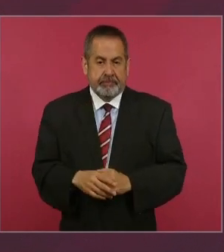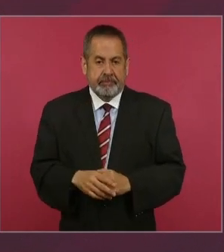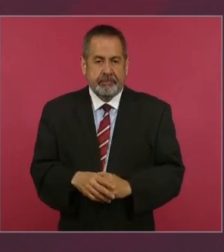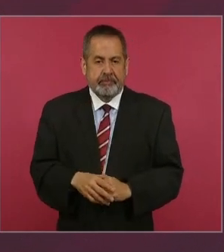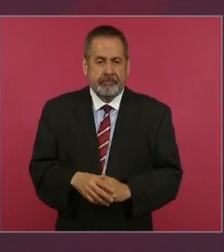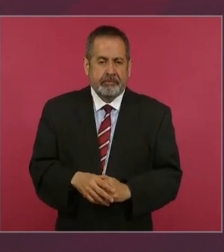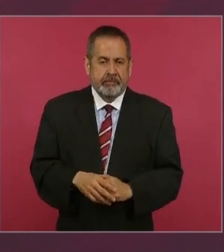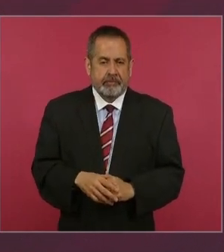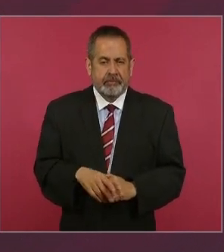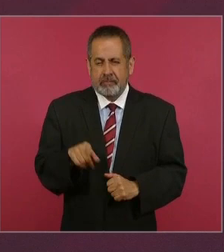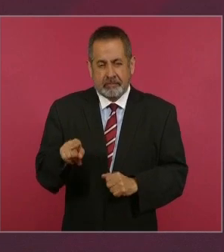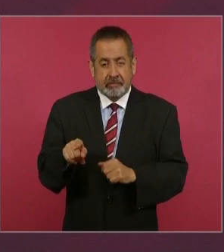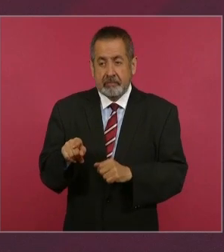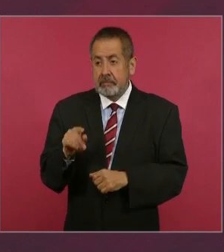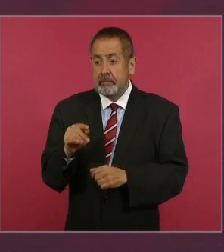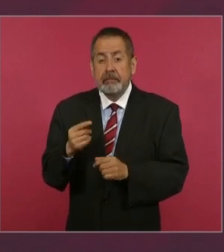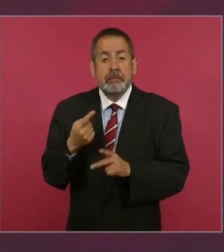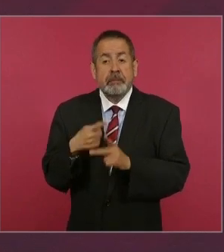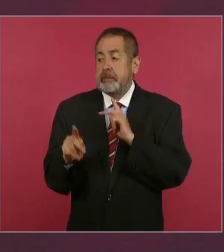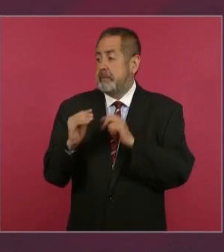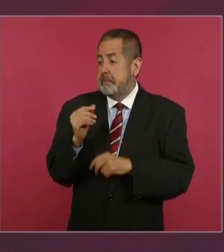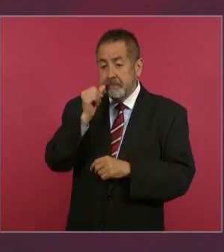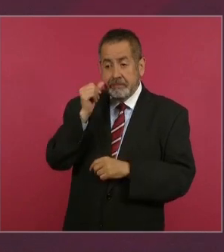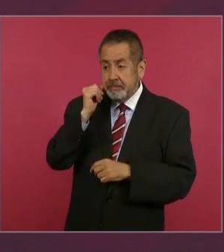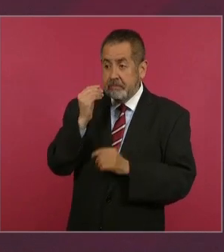esto no es nuevo eh